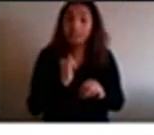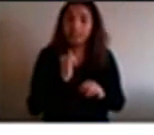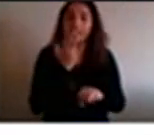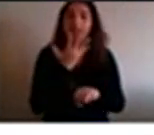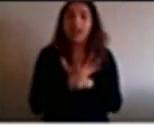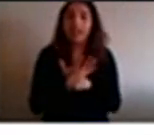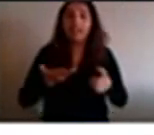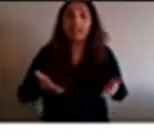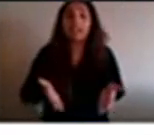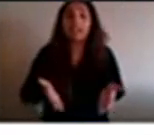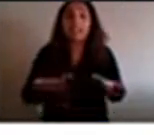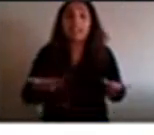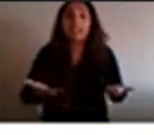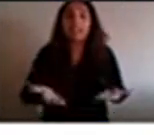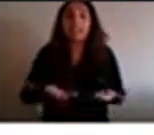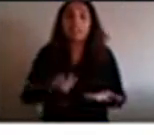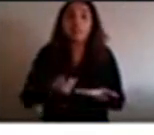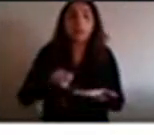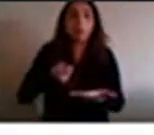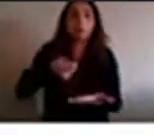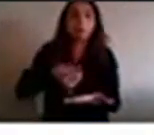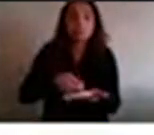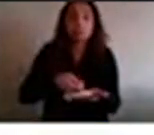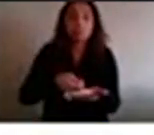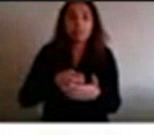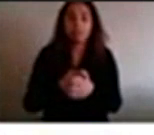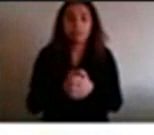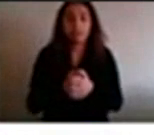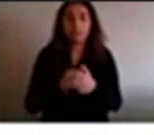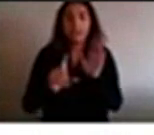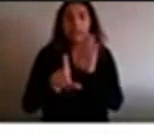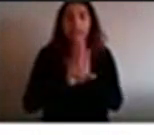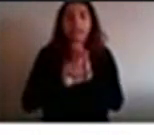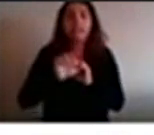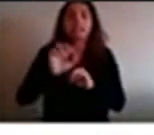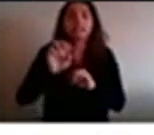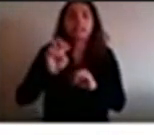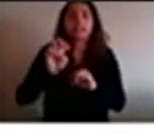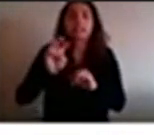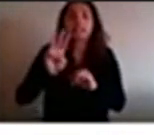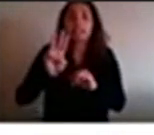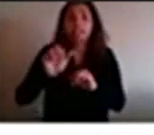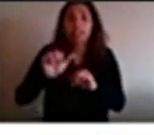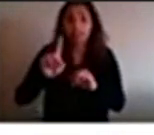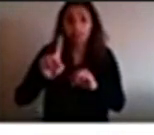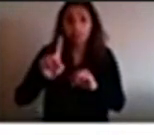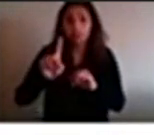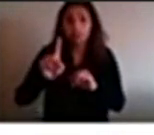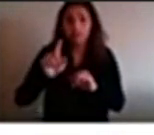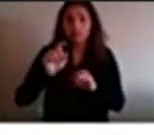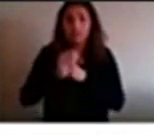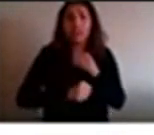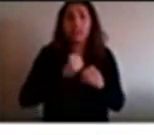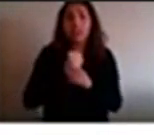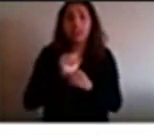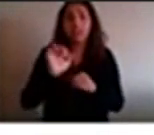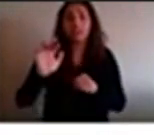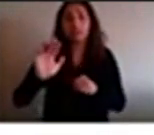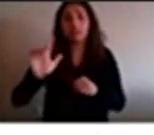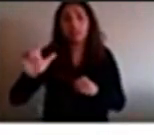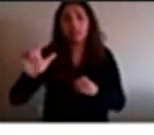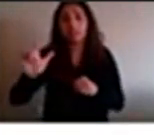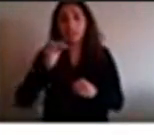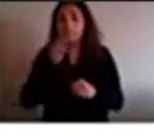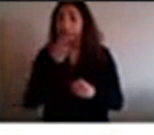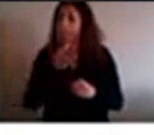laboral de las personas con discapacidad. La Ley 361 del 97 establece que el